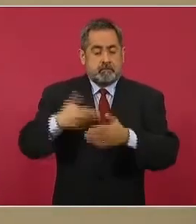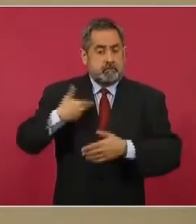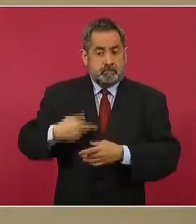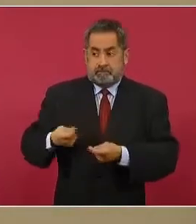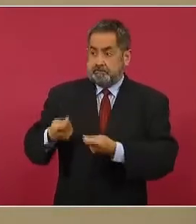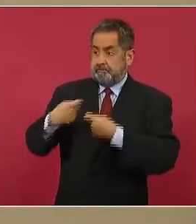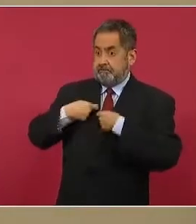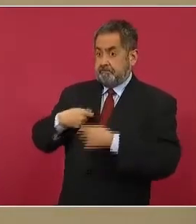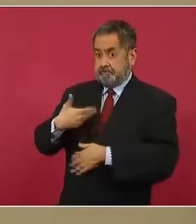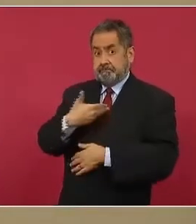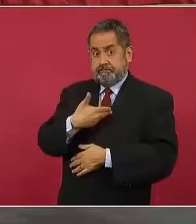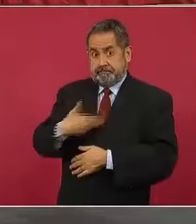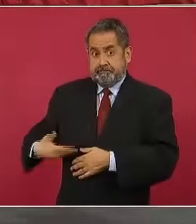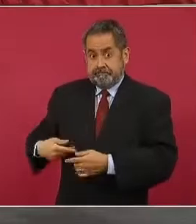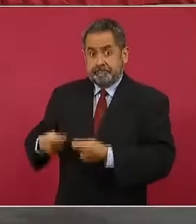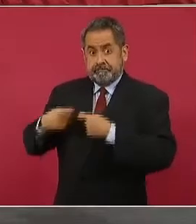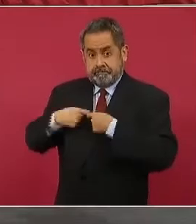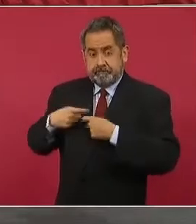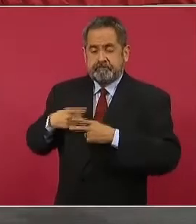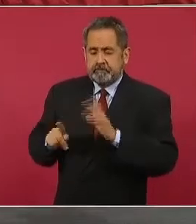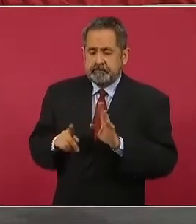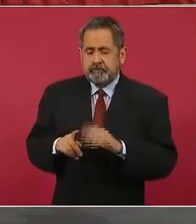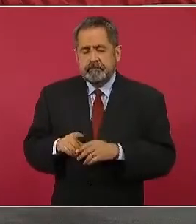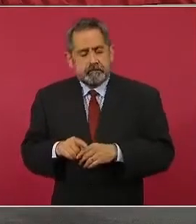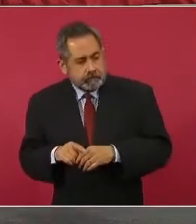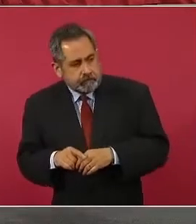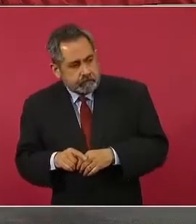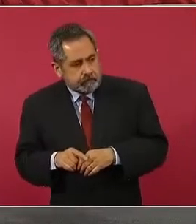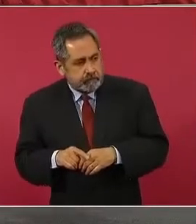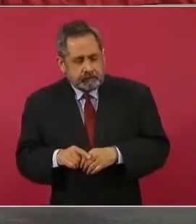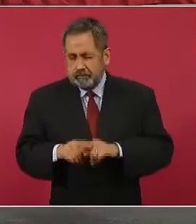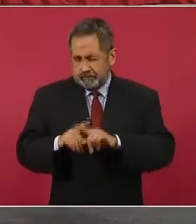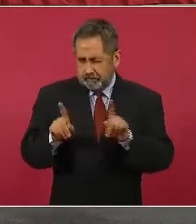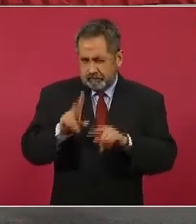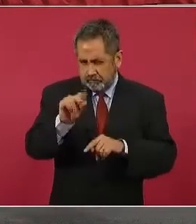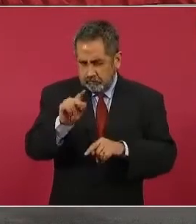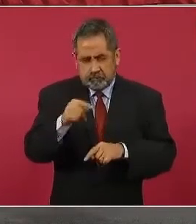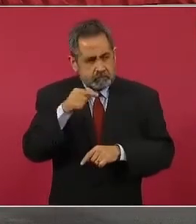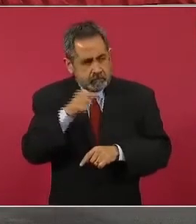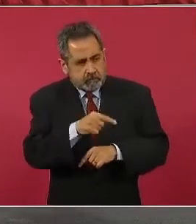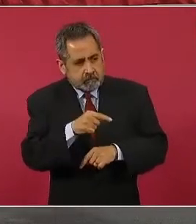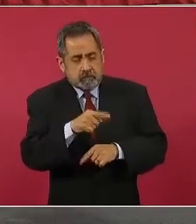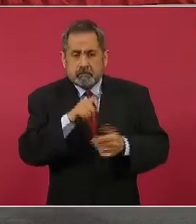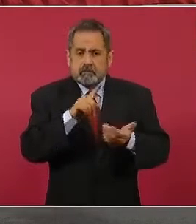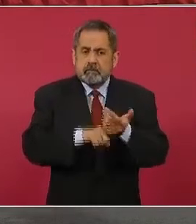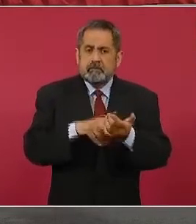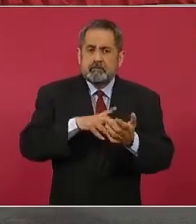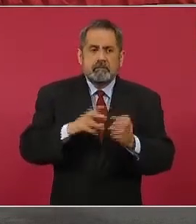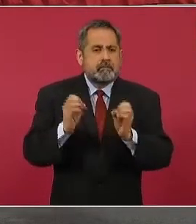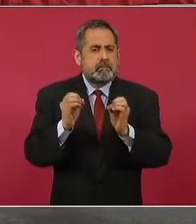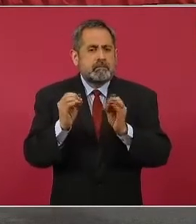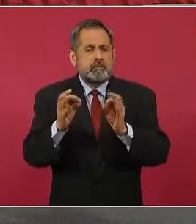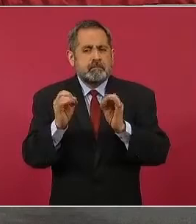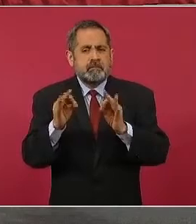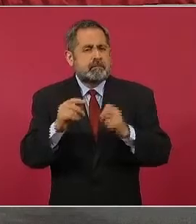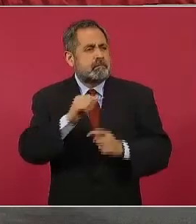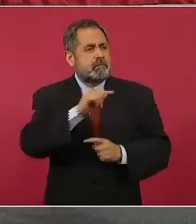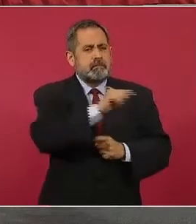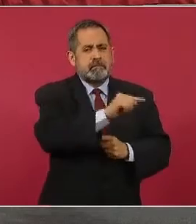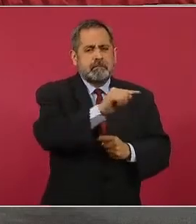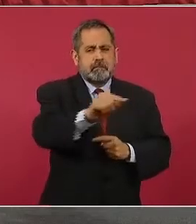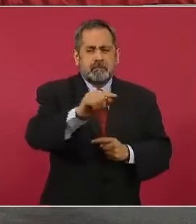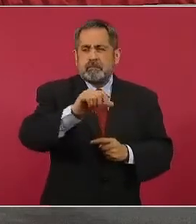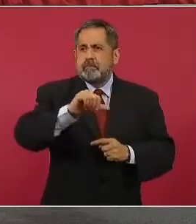a niñas y niños, ¿sí? Porque ya hemos hablado de cómo